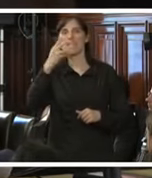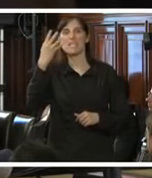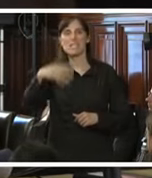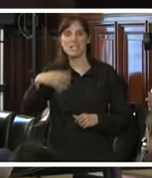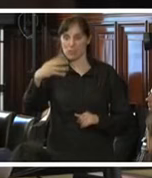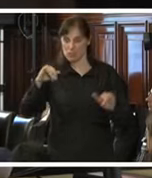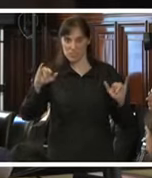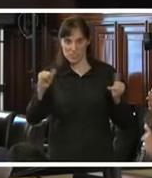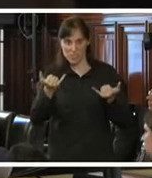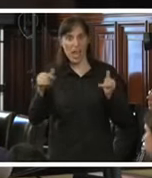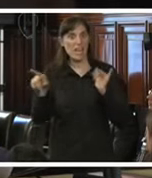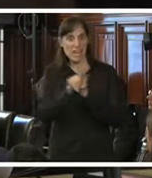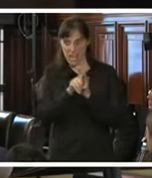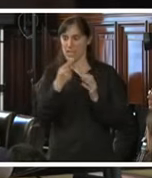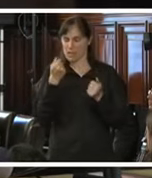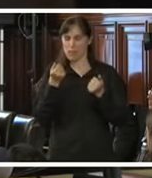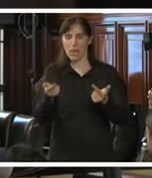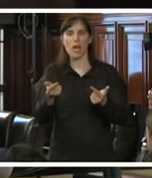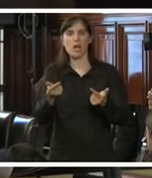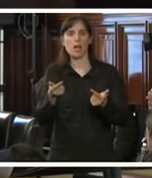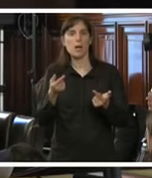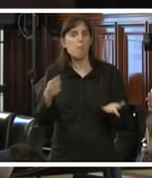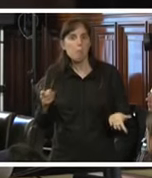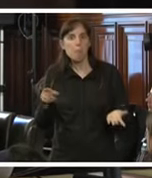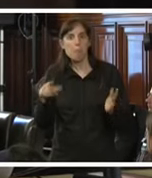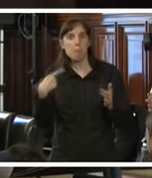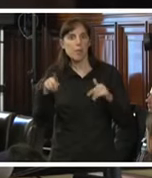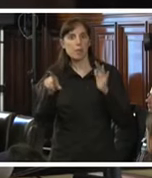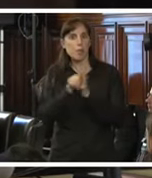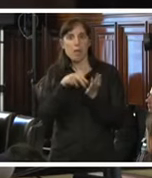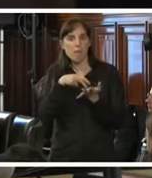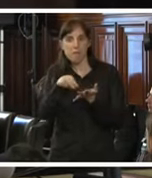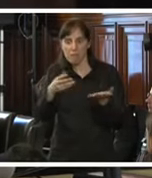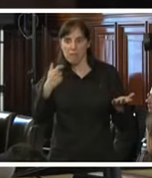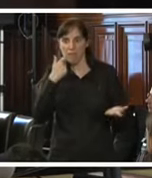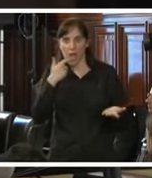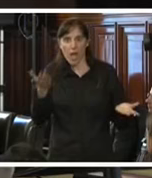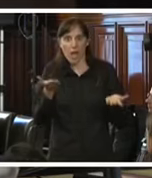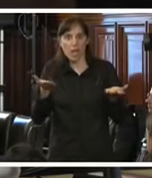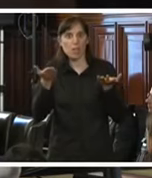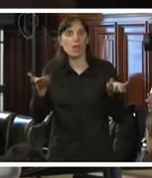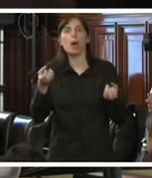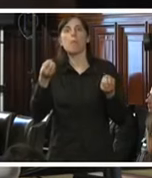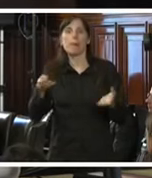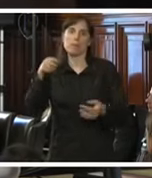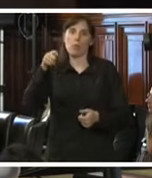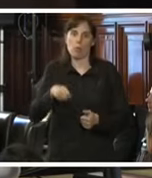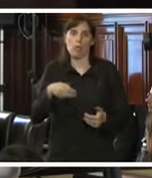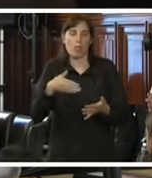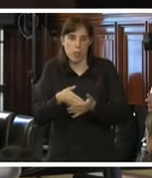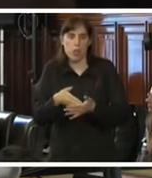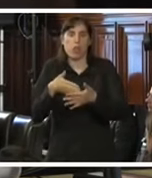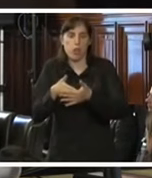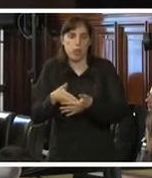haberse promulgado esa ley de expropiación, todavía esa ley no puede ser concretada, justamente por acciones judiciales